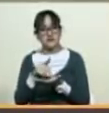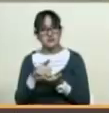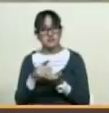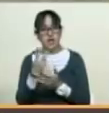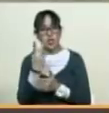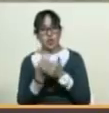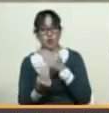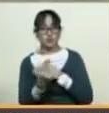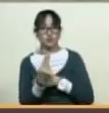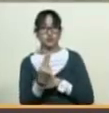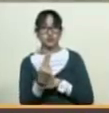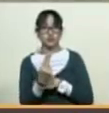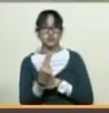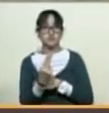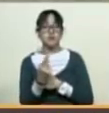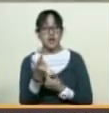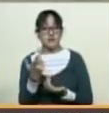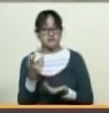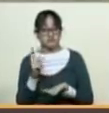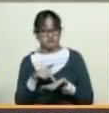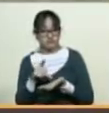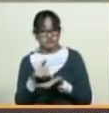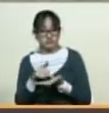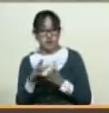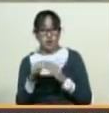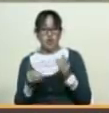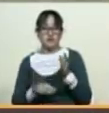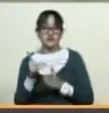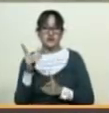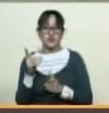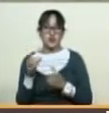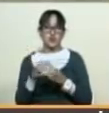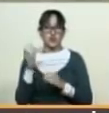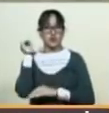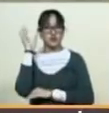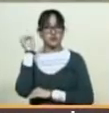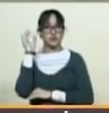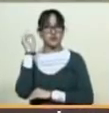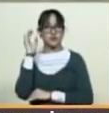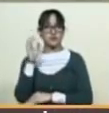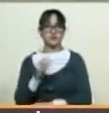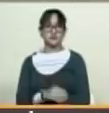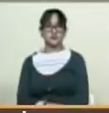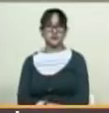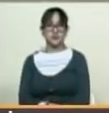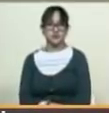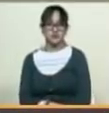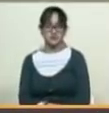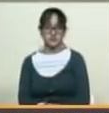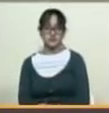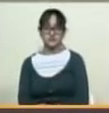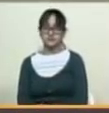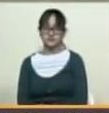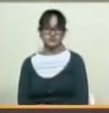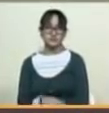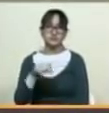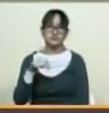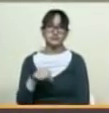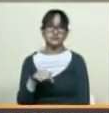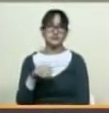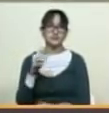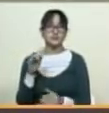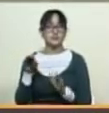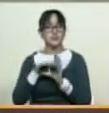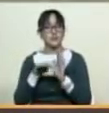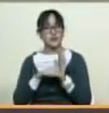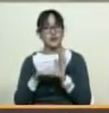dupla para estar presentes en todo el desarrollo de la contienda electoral. Hoy en el programa A Tiempo de